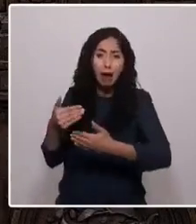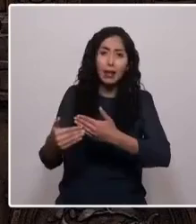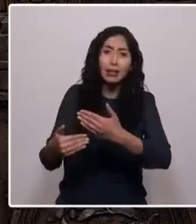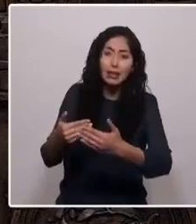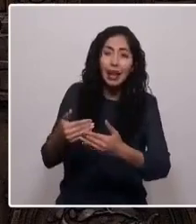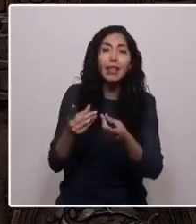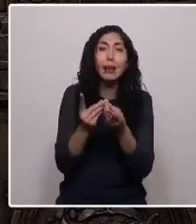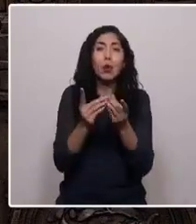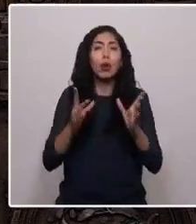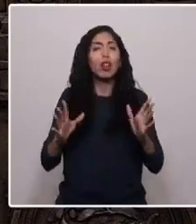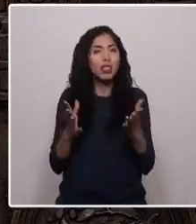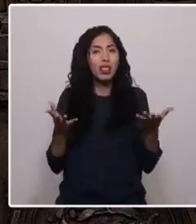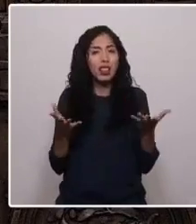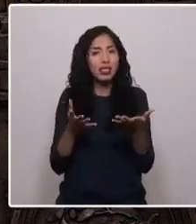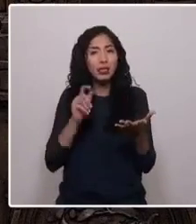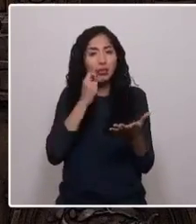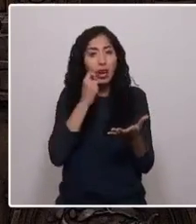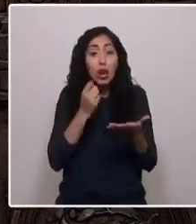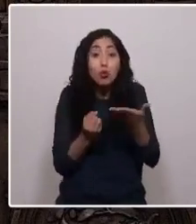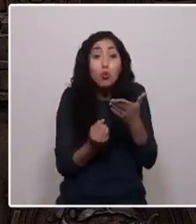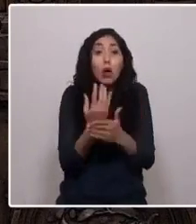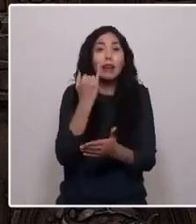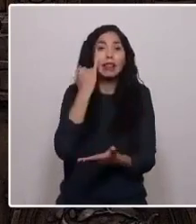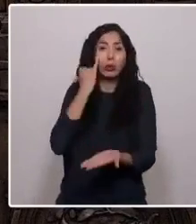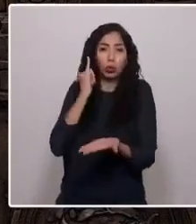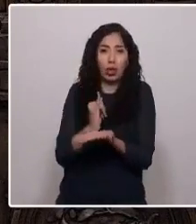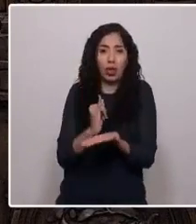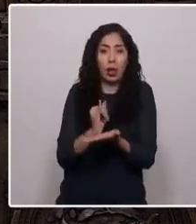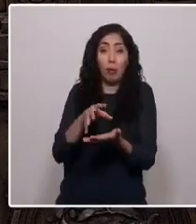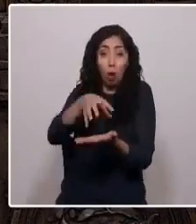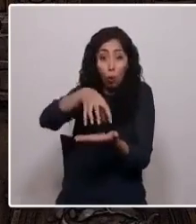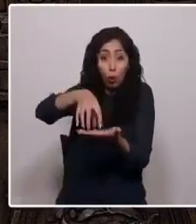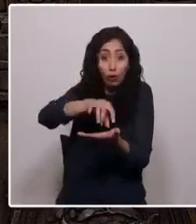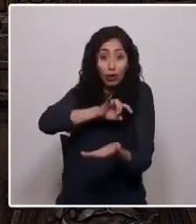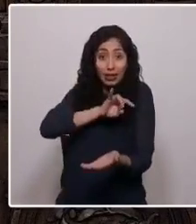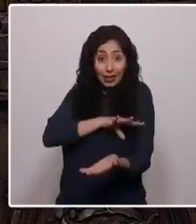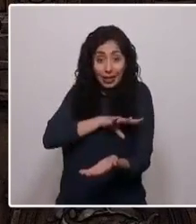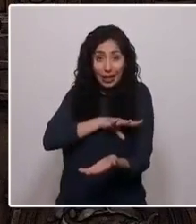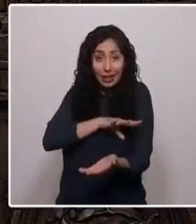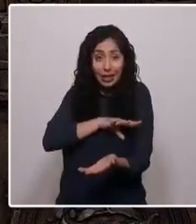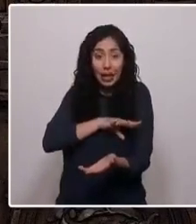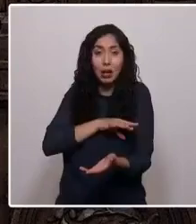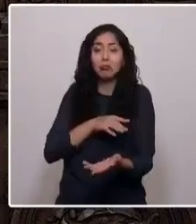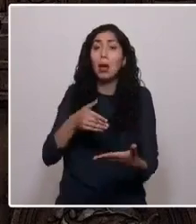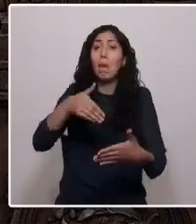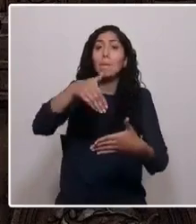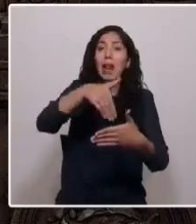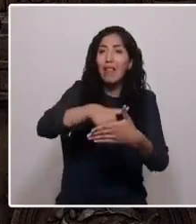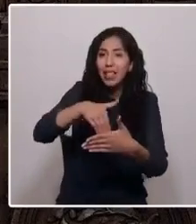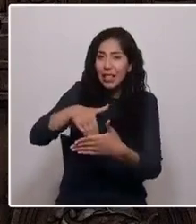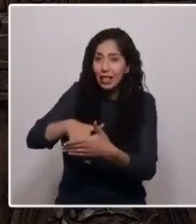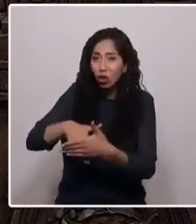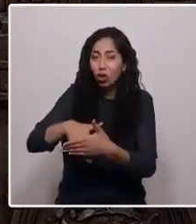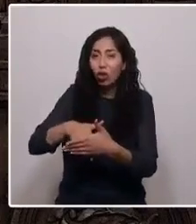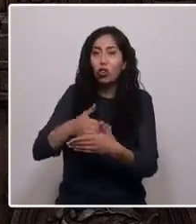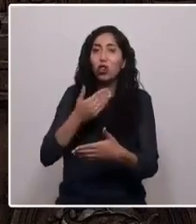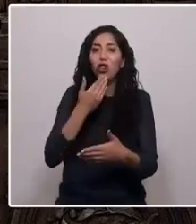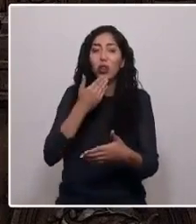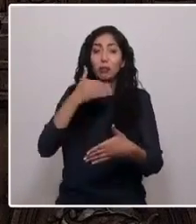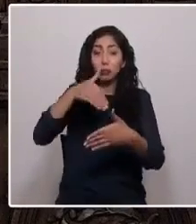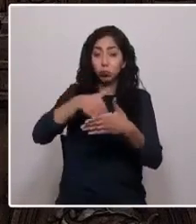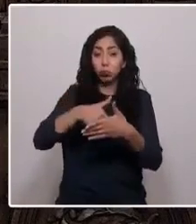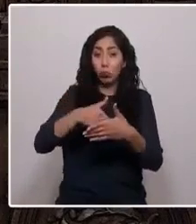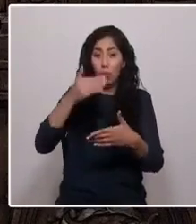implica generar nueva institucionalidad para que los pueblos de chile deciden plebiscitos iniciativas populares de ley